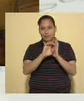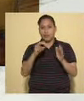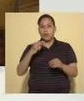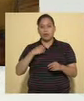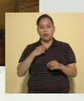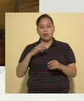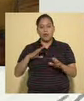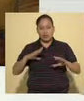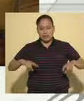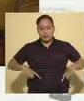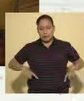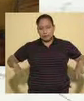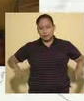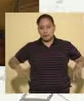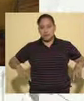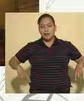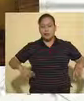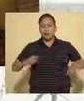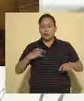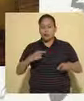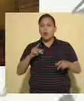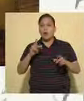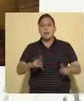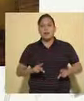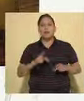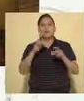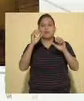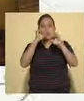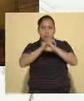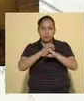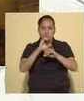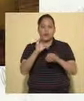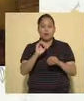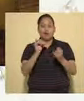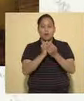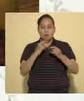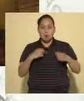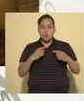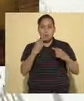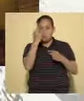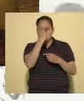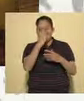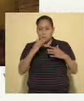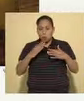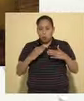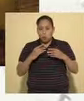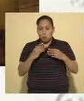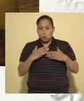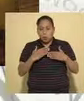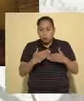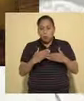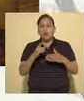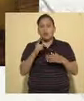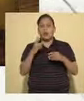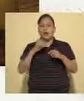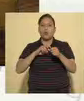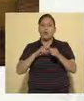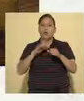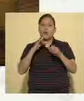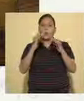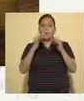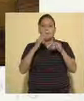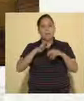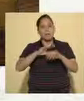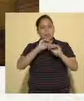tengo caderitas anchas, entonces ponerme colores más oscuros. Y si tengo poquito busto y quiero que se vea más, entonces me pongo más claritos, por ejemplo,